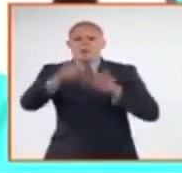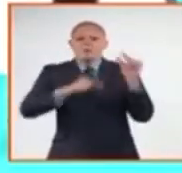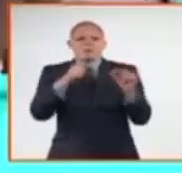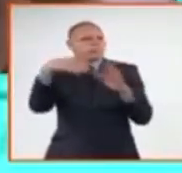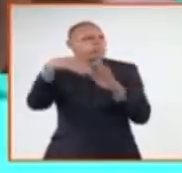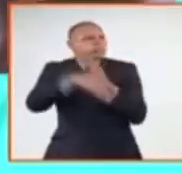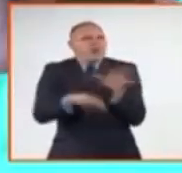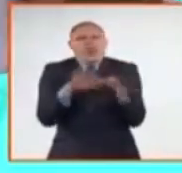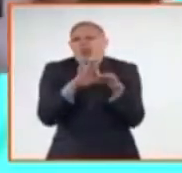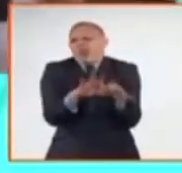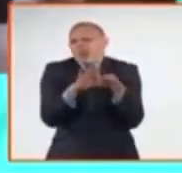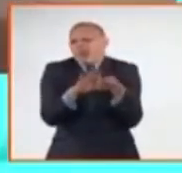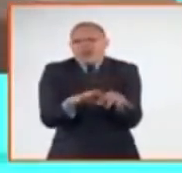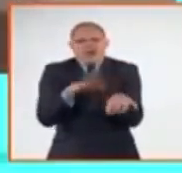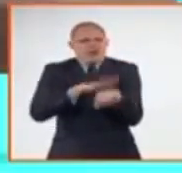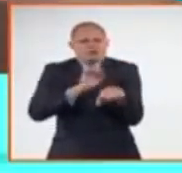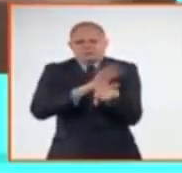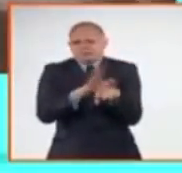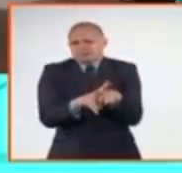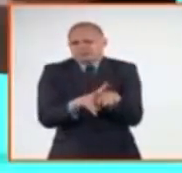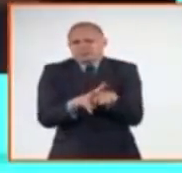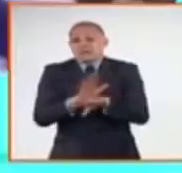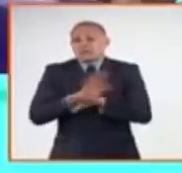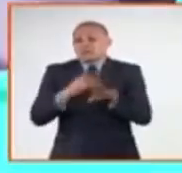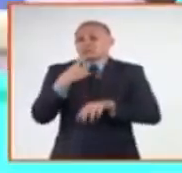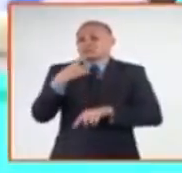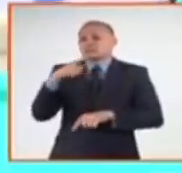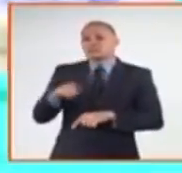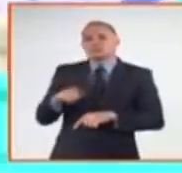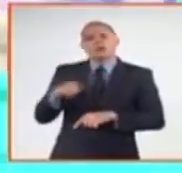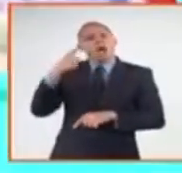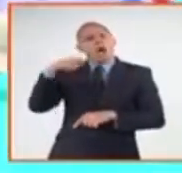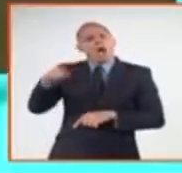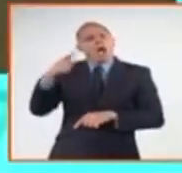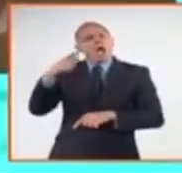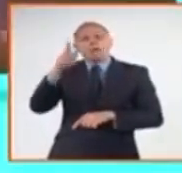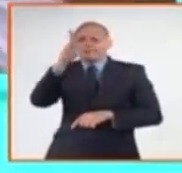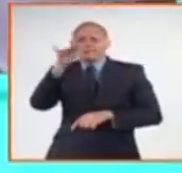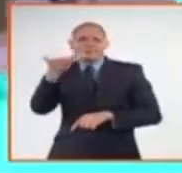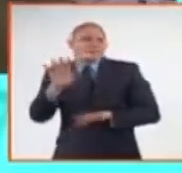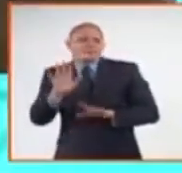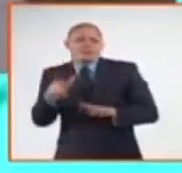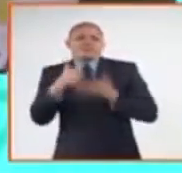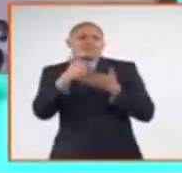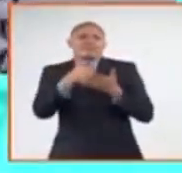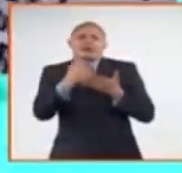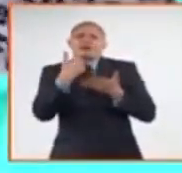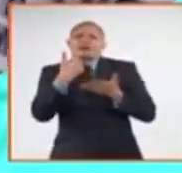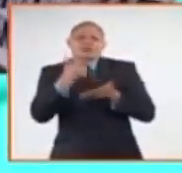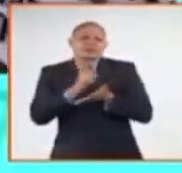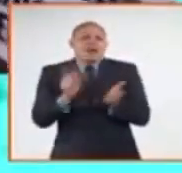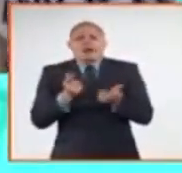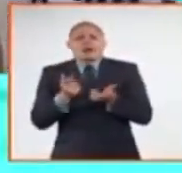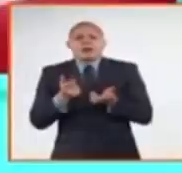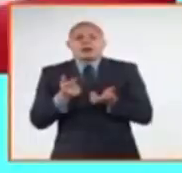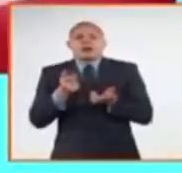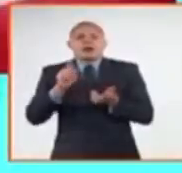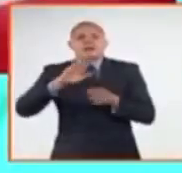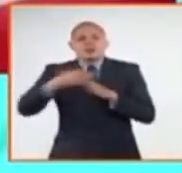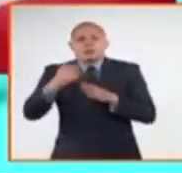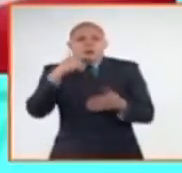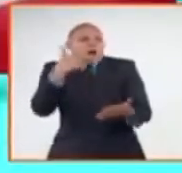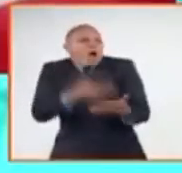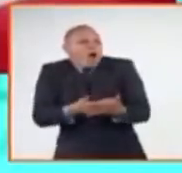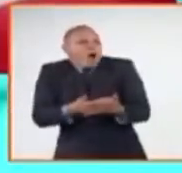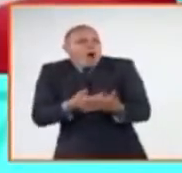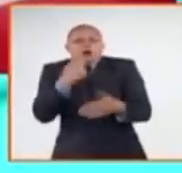19 el actor colaboraba ingenuamente con lo que después demostró ser una enorme operación política que